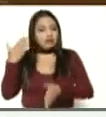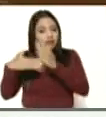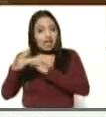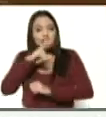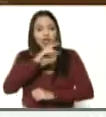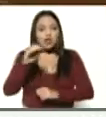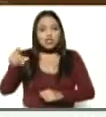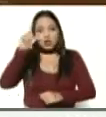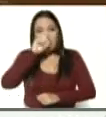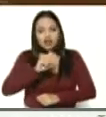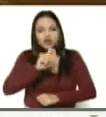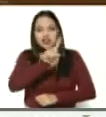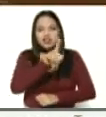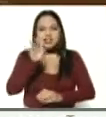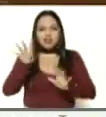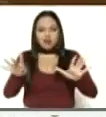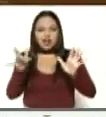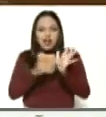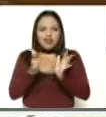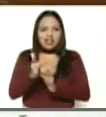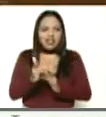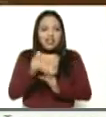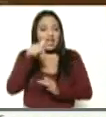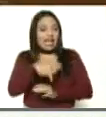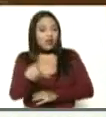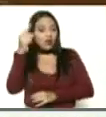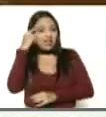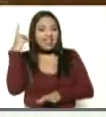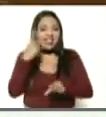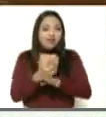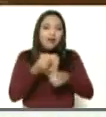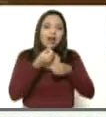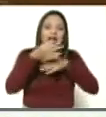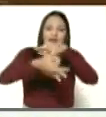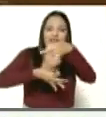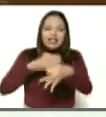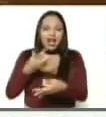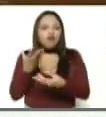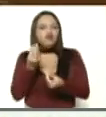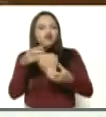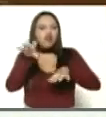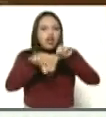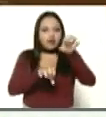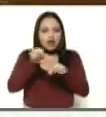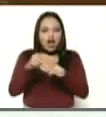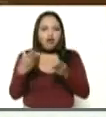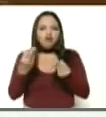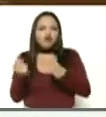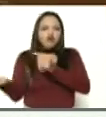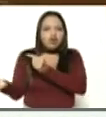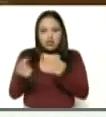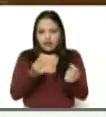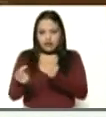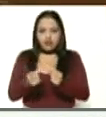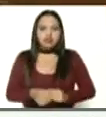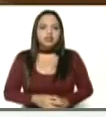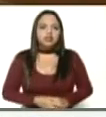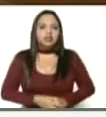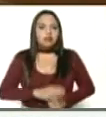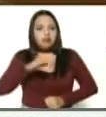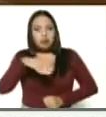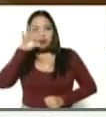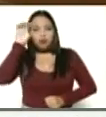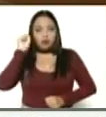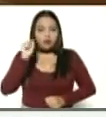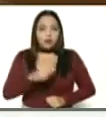esta es una fecha que aún hay mucho que explicar, mucho que revisar, mucho que debatir, sobre todo para comprender